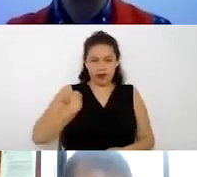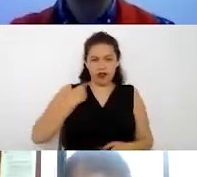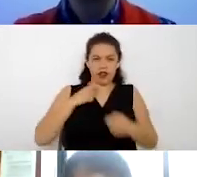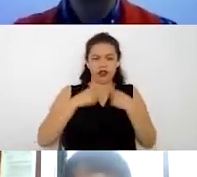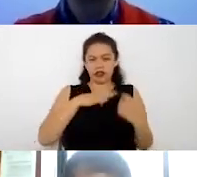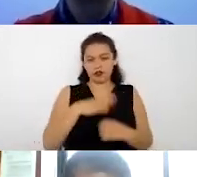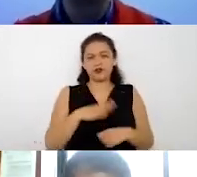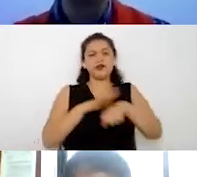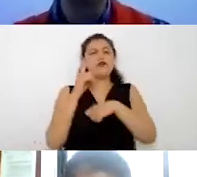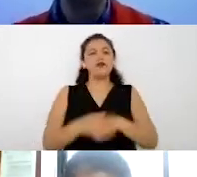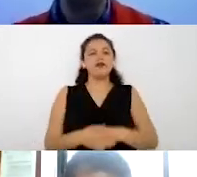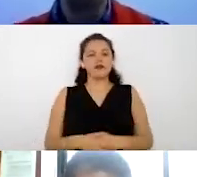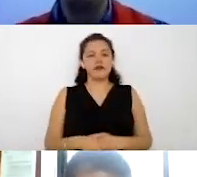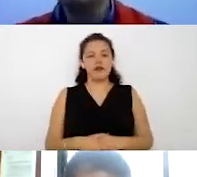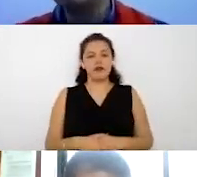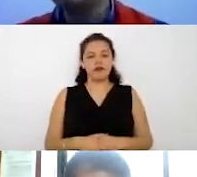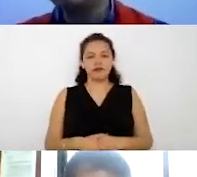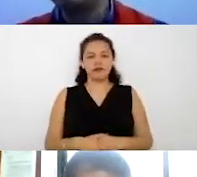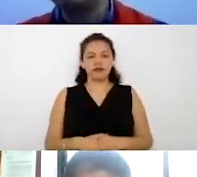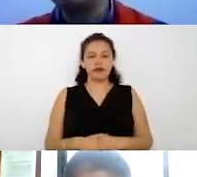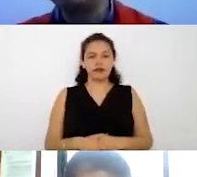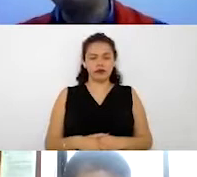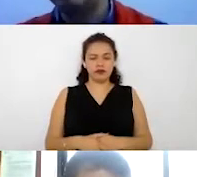¿Por qué? ¿Por qué creen que en una